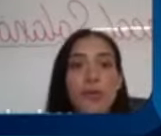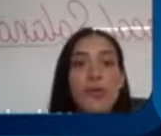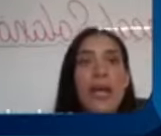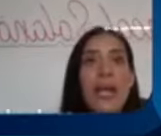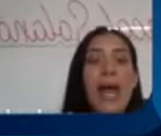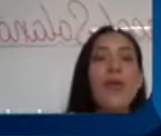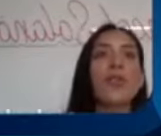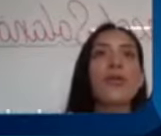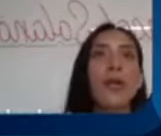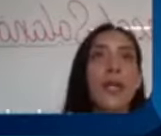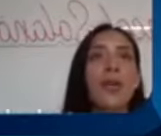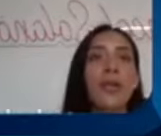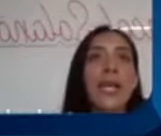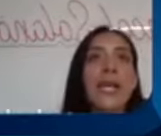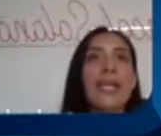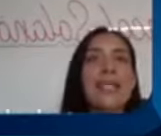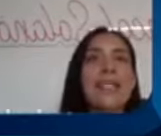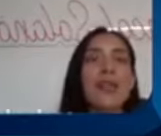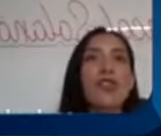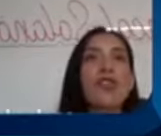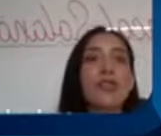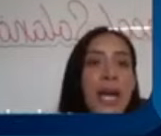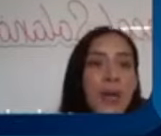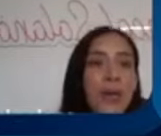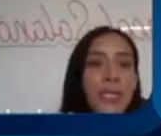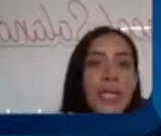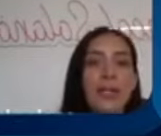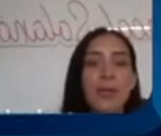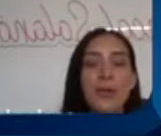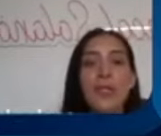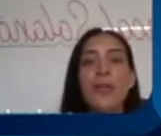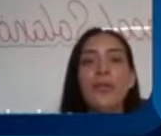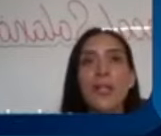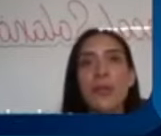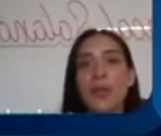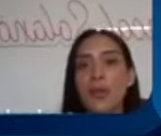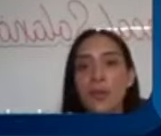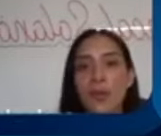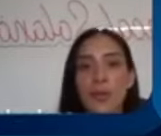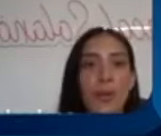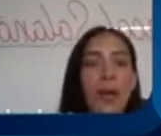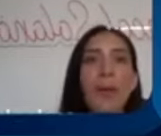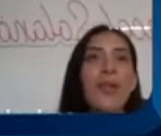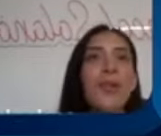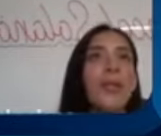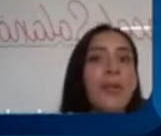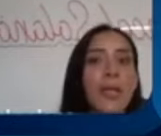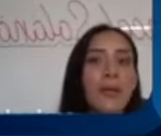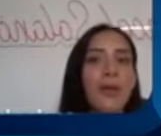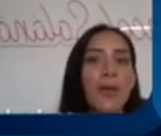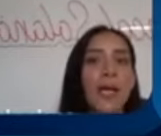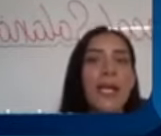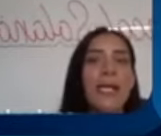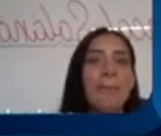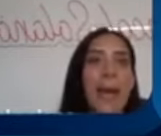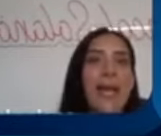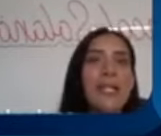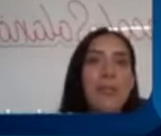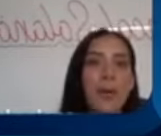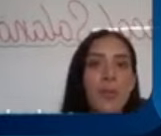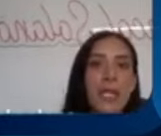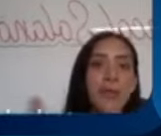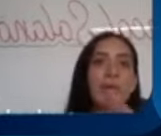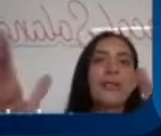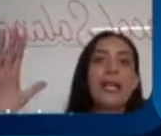amigos, sus aliados fueron quienes se lo chutaron y que, repito, si yo fuera su hijo, no, no, cual perdón y olvido, ni